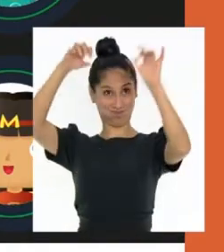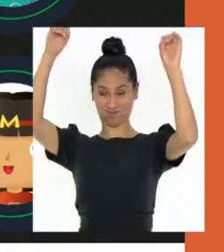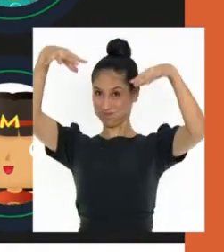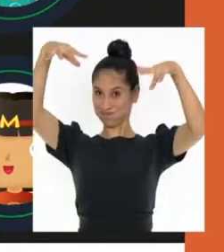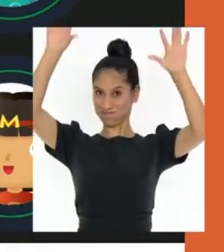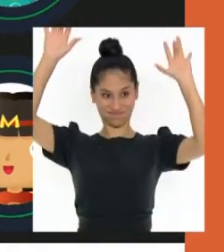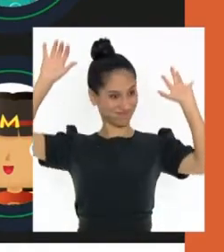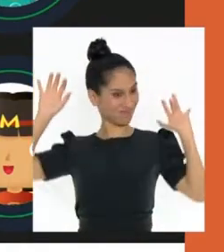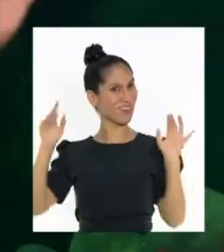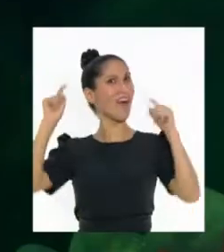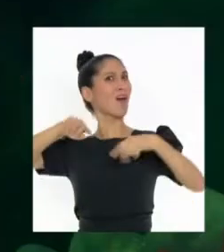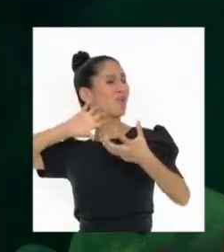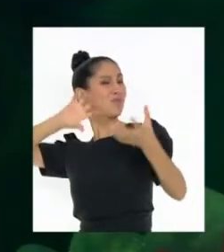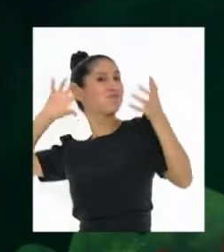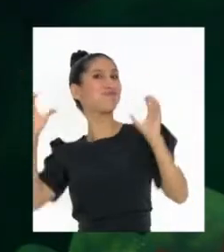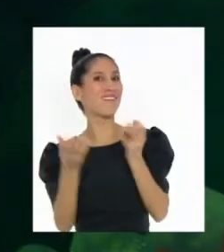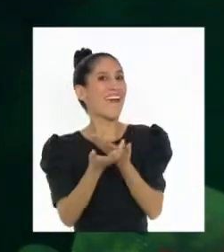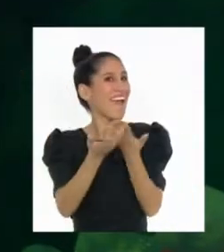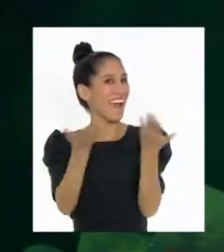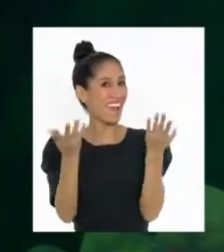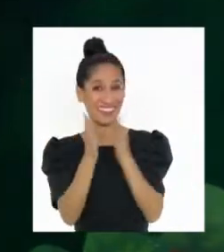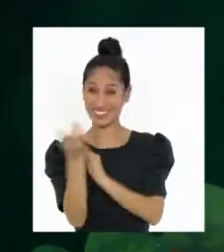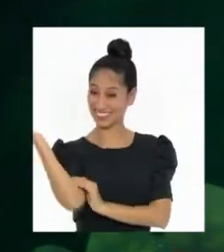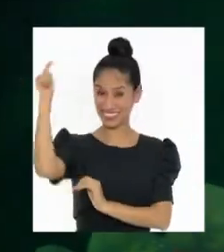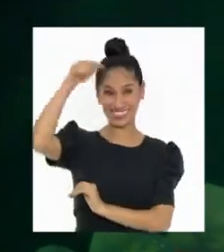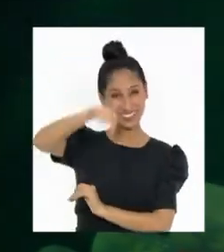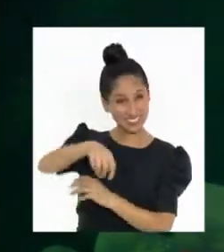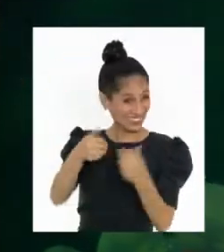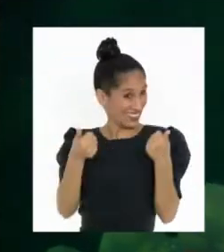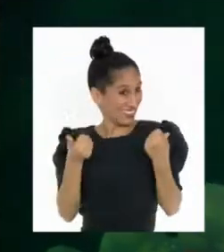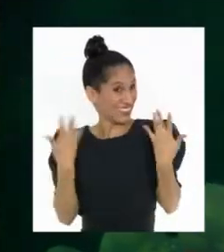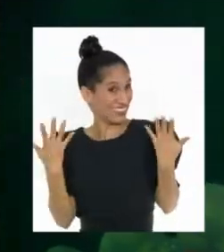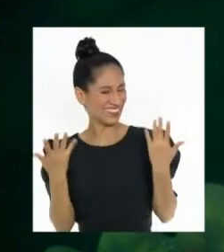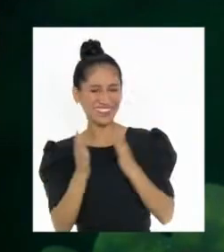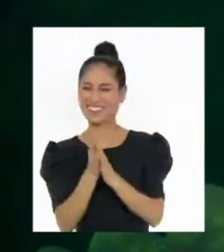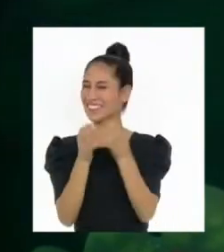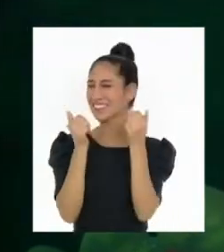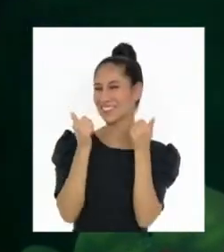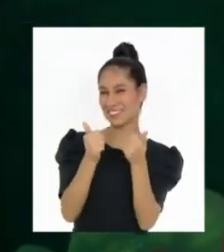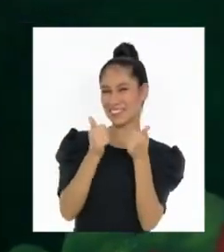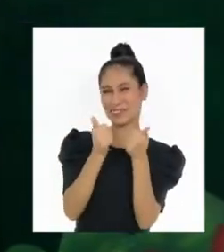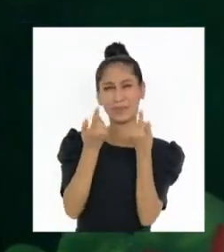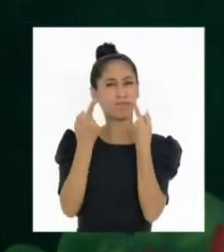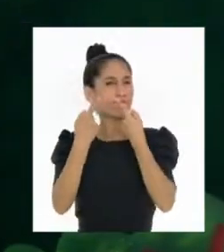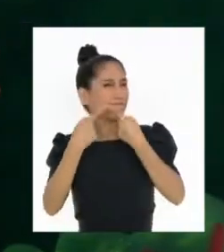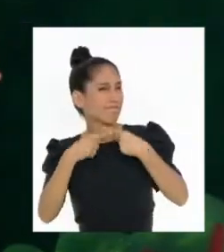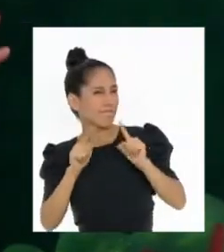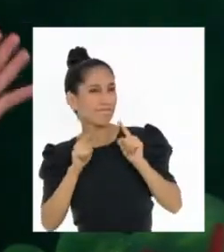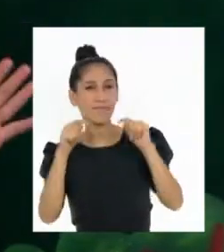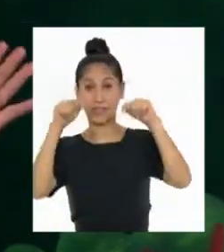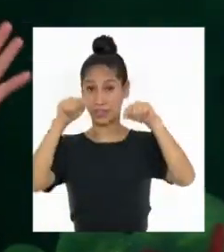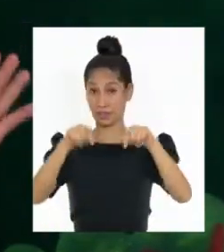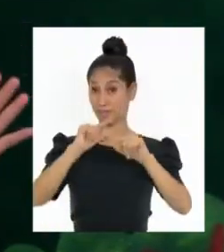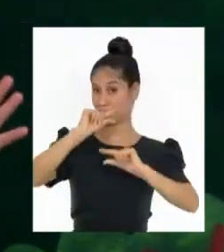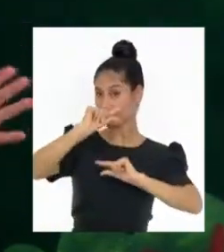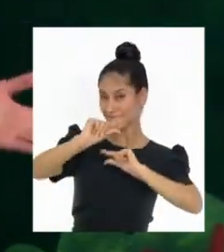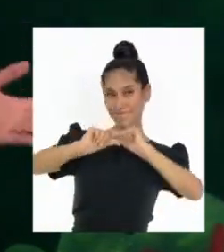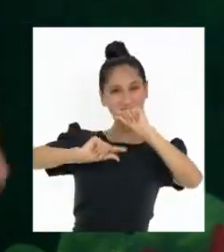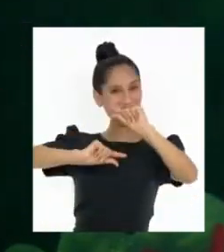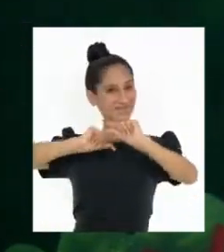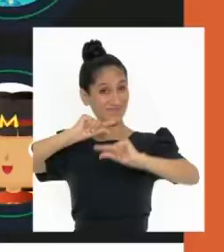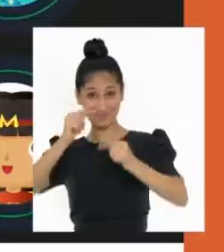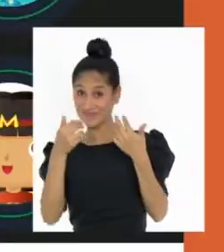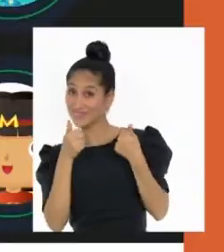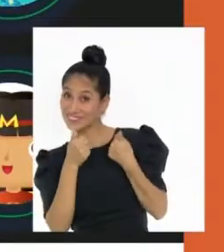nos convertiremos hoy? Han llegado con mucha emoción por lo que veo. ¡Qué bueno! Pero vamos paso a paso,